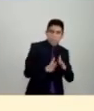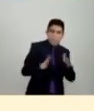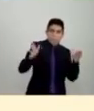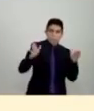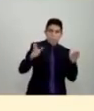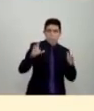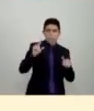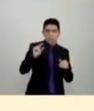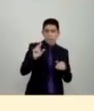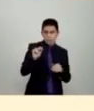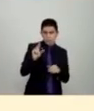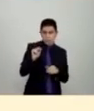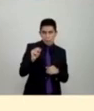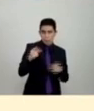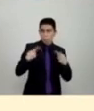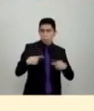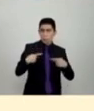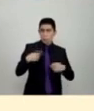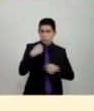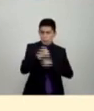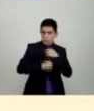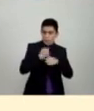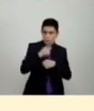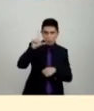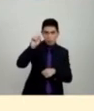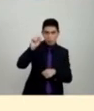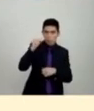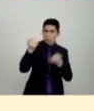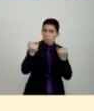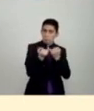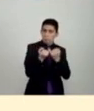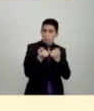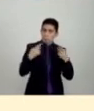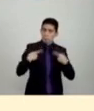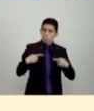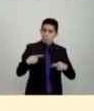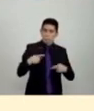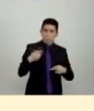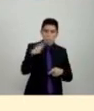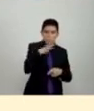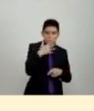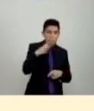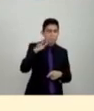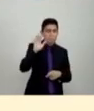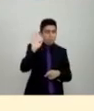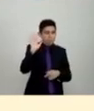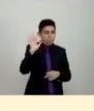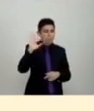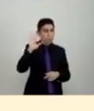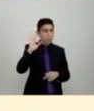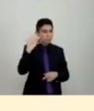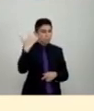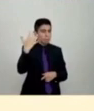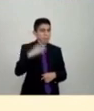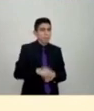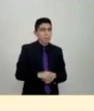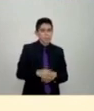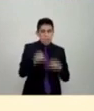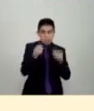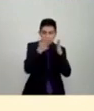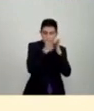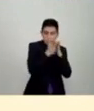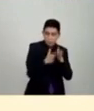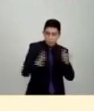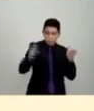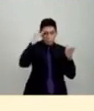desde personas que hoy tienen 70 hasta personas que hoy tienen 50 o 45, ¿no? O sea, se alargó mucho en el